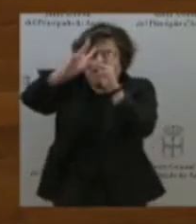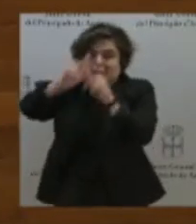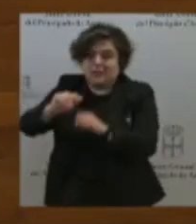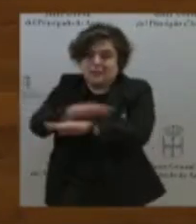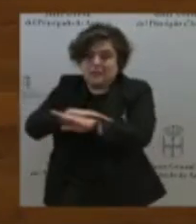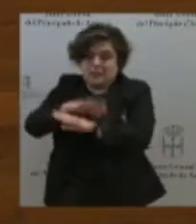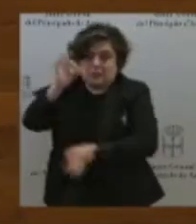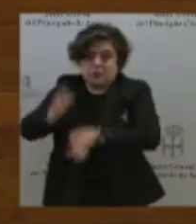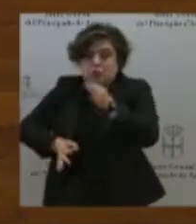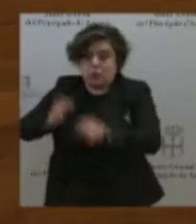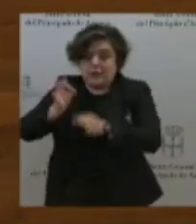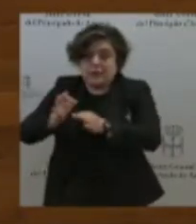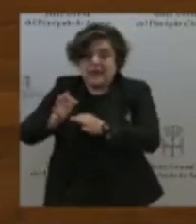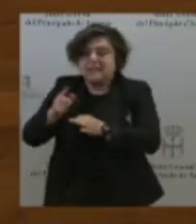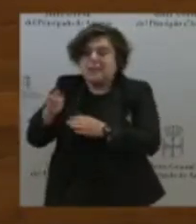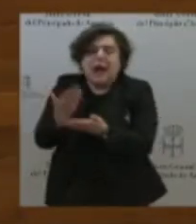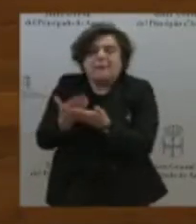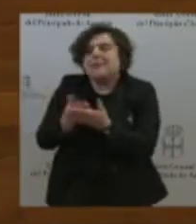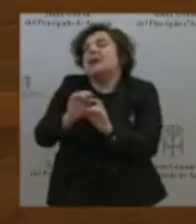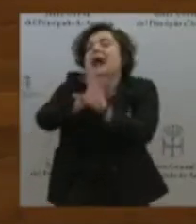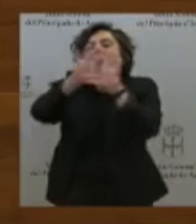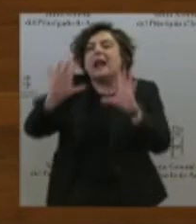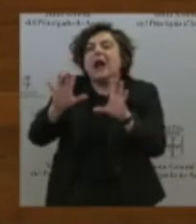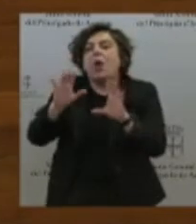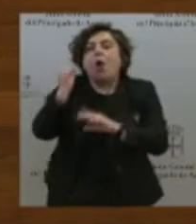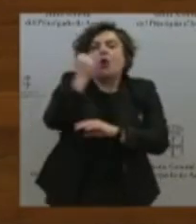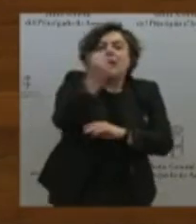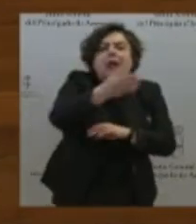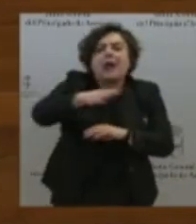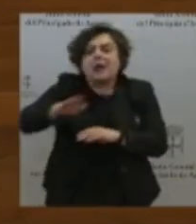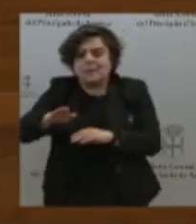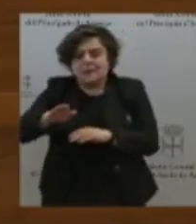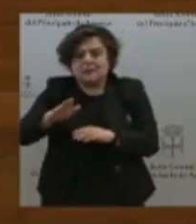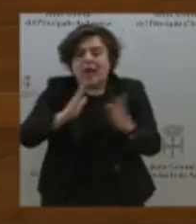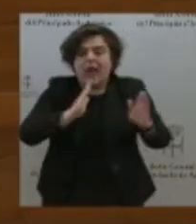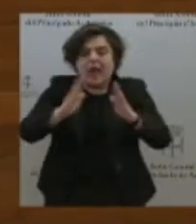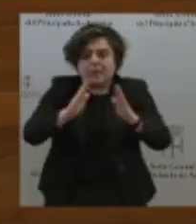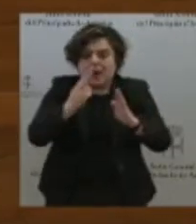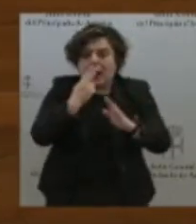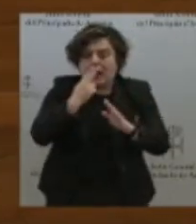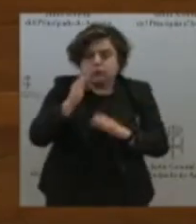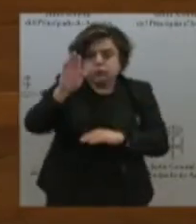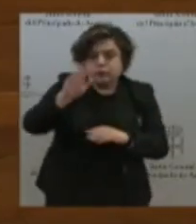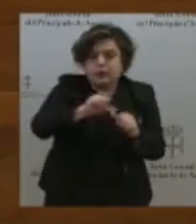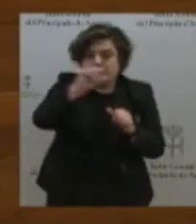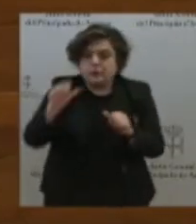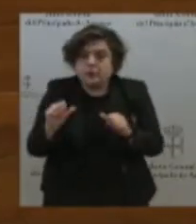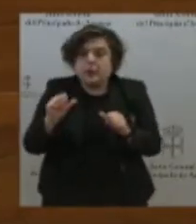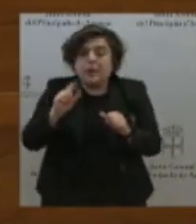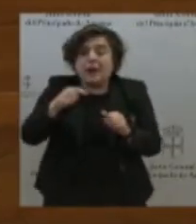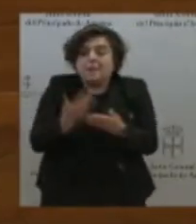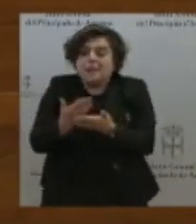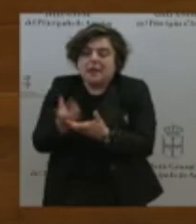esclarecimiento de los crímenes del nacionalsocialismo para solicitar información precisa sobre los preparativos,